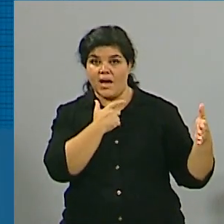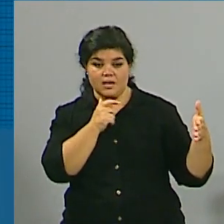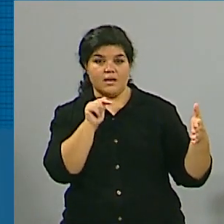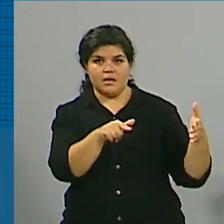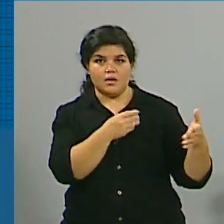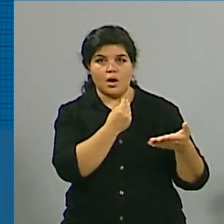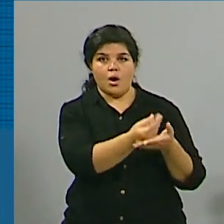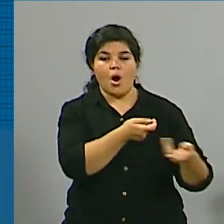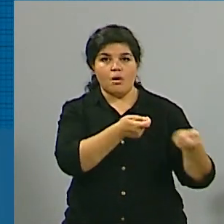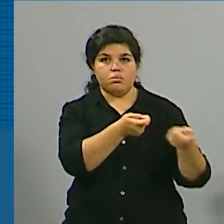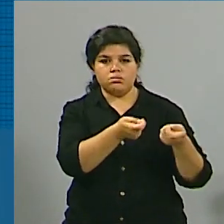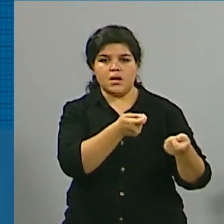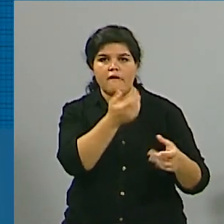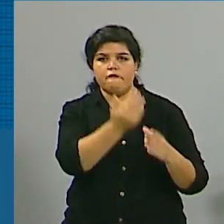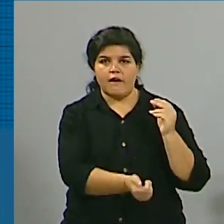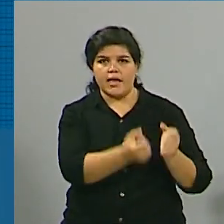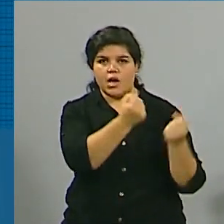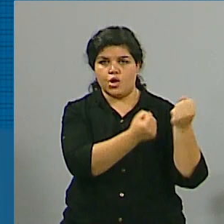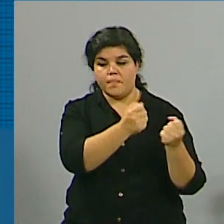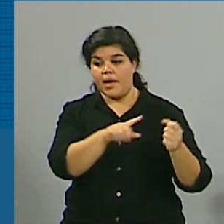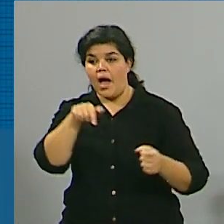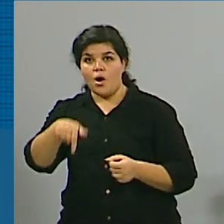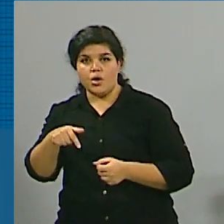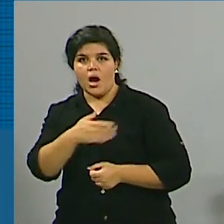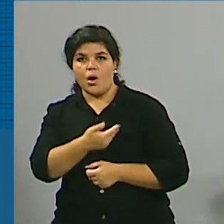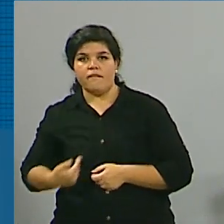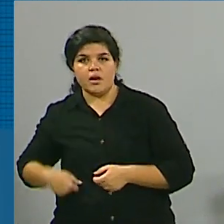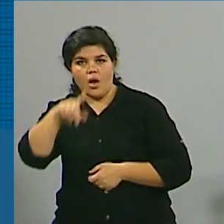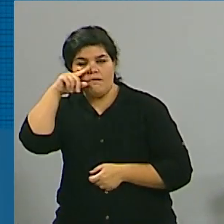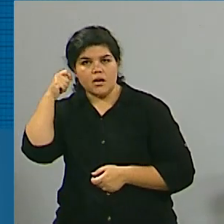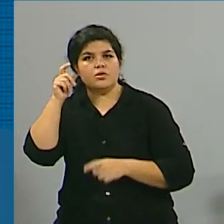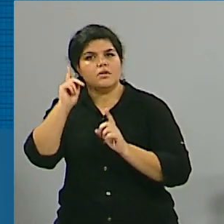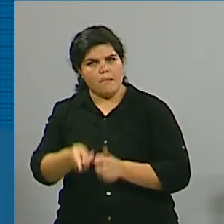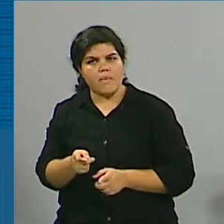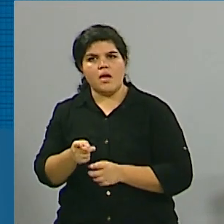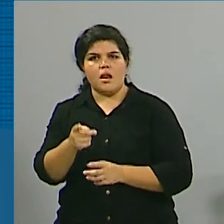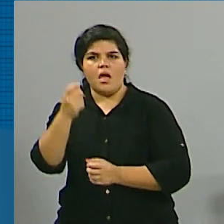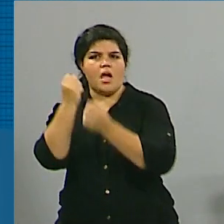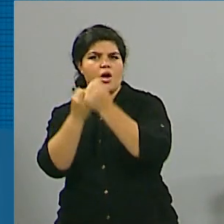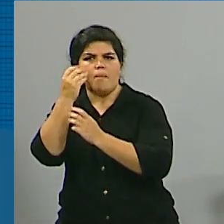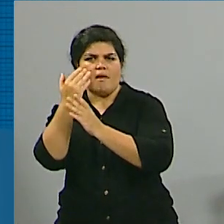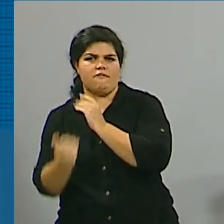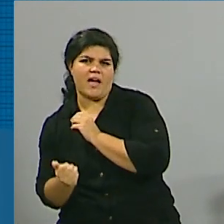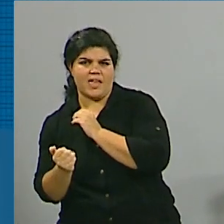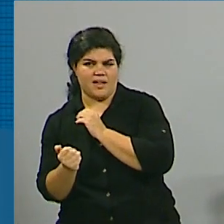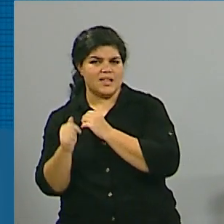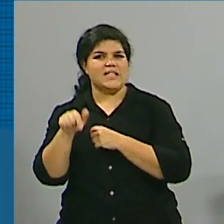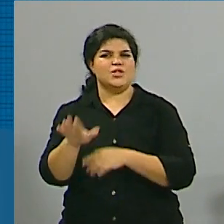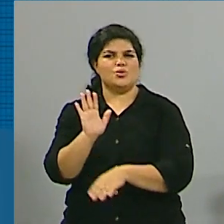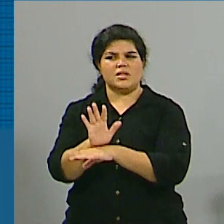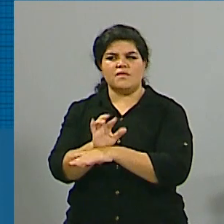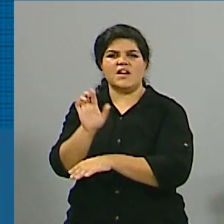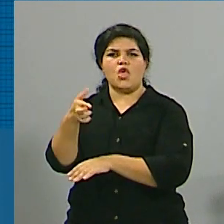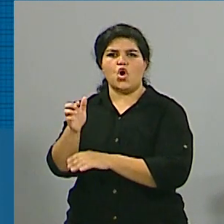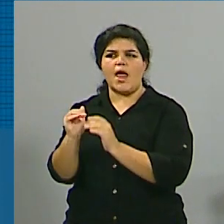estos casi 4 años de gobierno de Alberto Fernández vemos también una gran devaluación y también una gran inflación, que es el principal problema que aqueja a